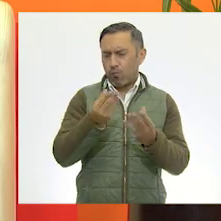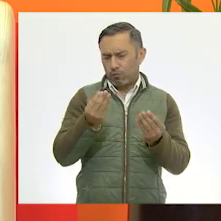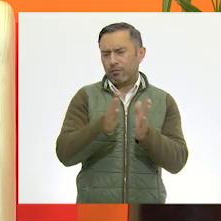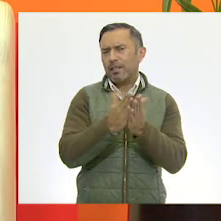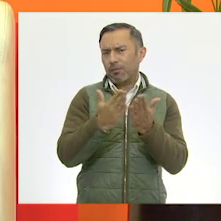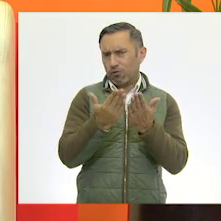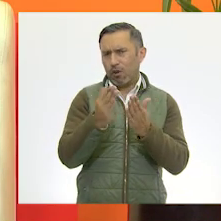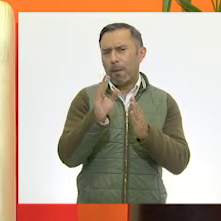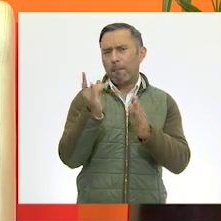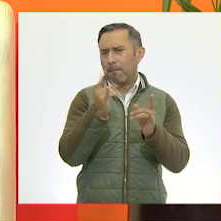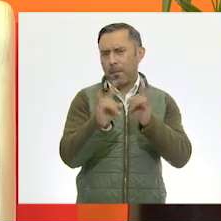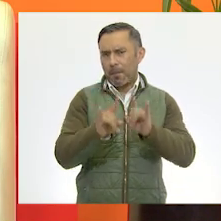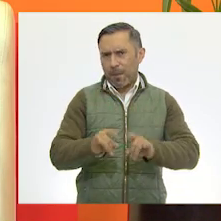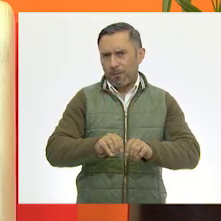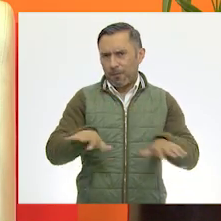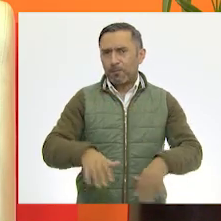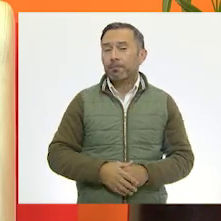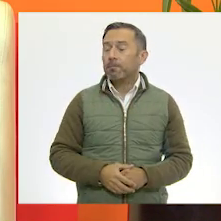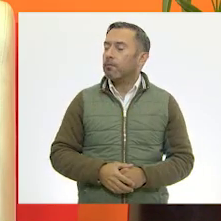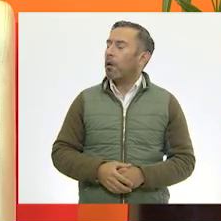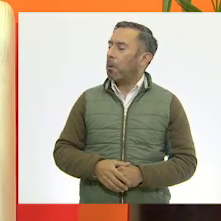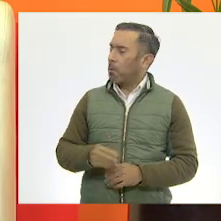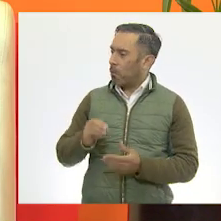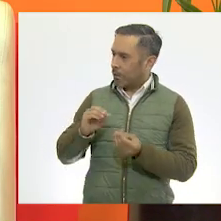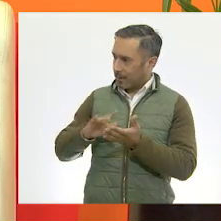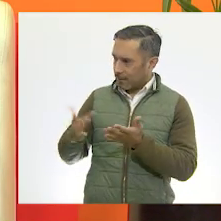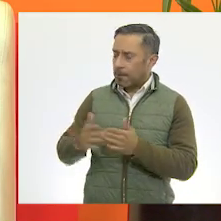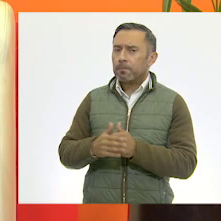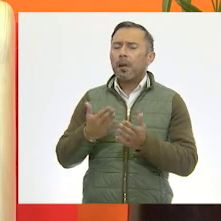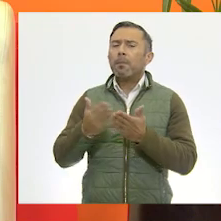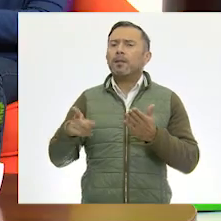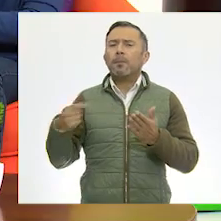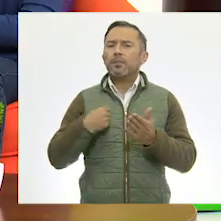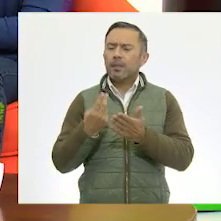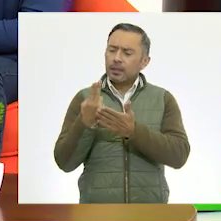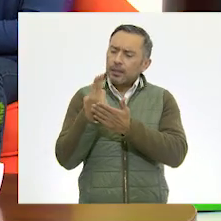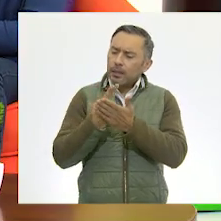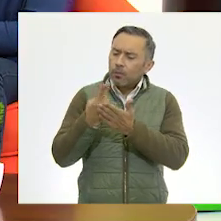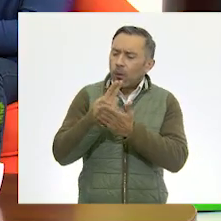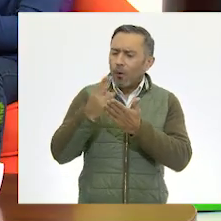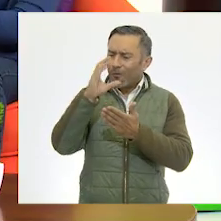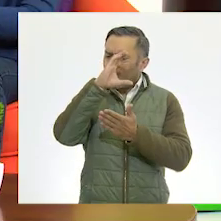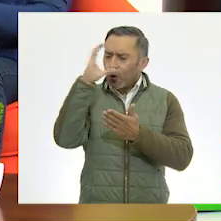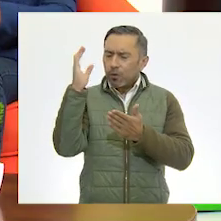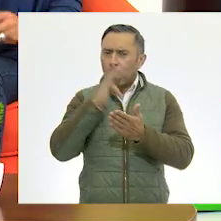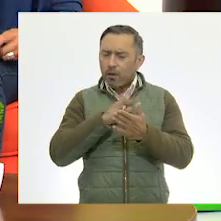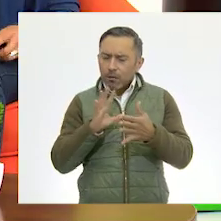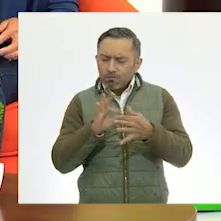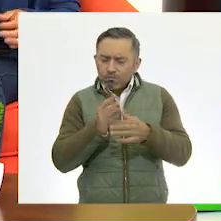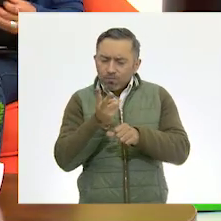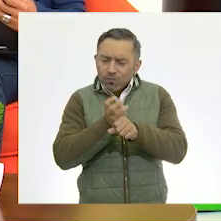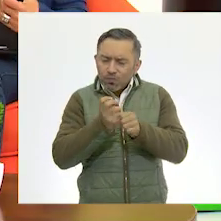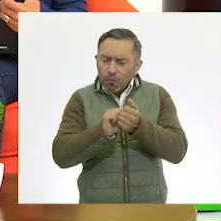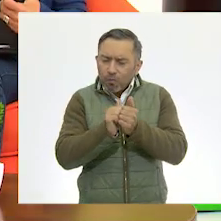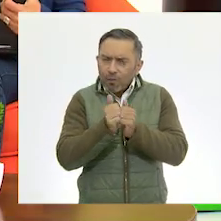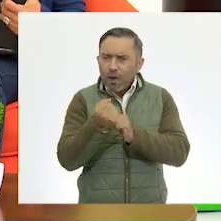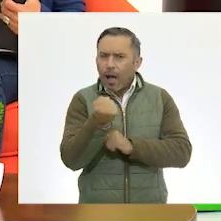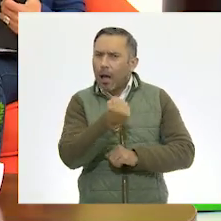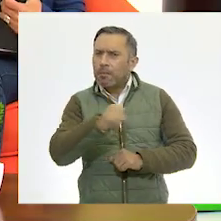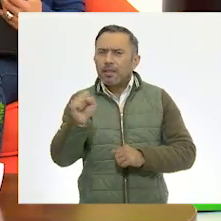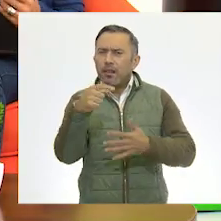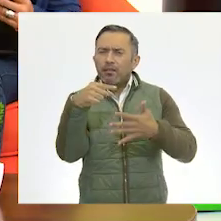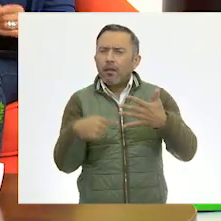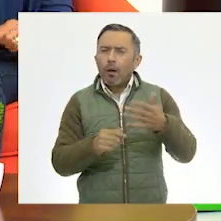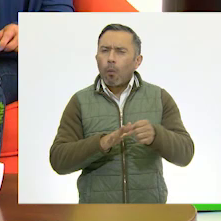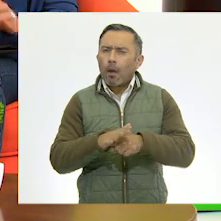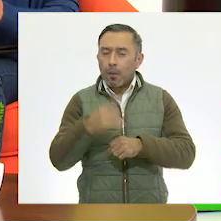de habilidades se pueden desarrollar a partir del uso de pictogramas? Mira, te quiero mostrar lo que podemos hacer